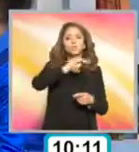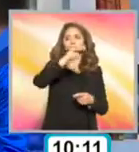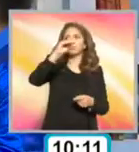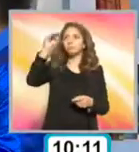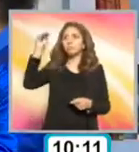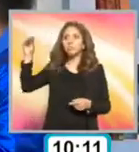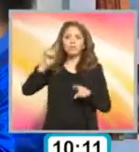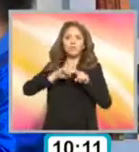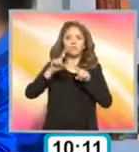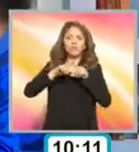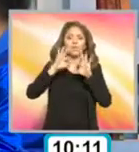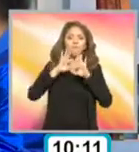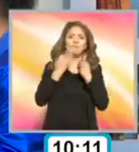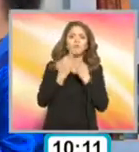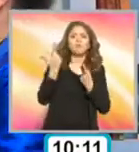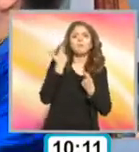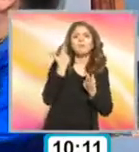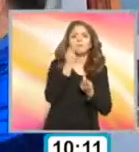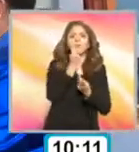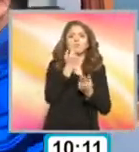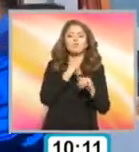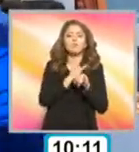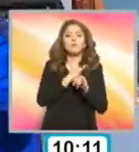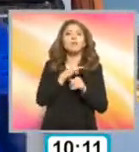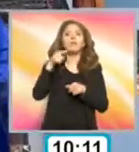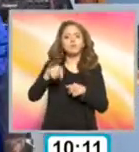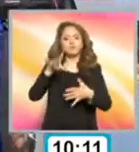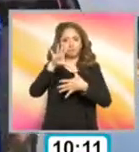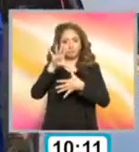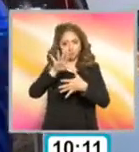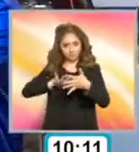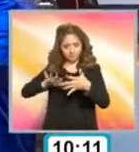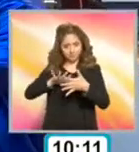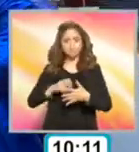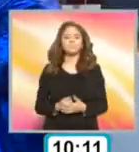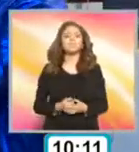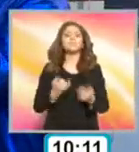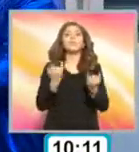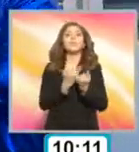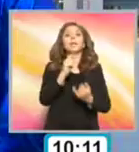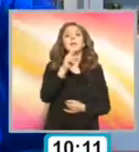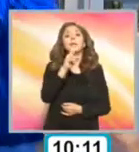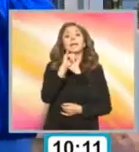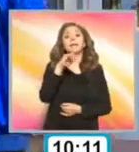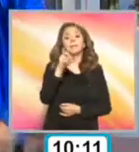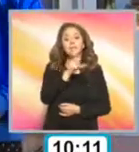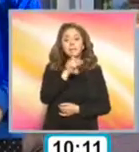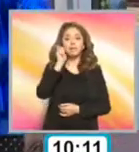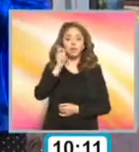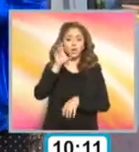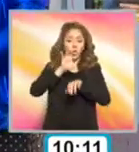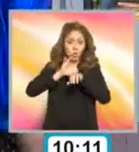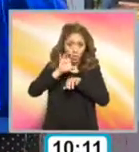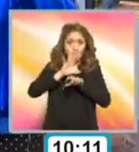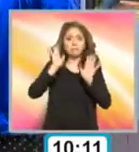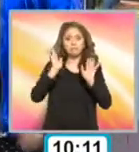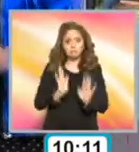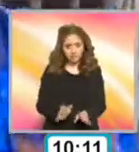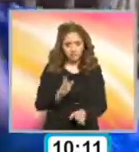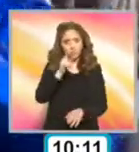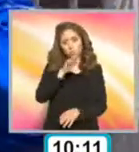comunicación y a nivel latinoamericano, como bien lo mencionábamos. Sí, de hecho también pueden escuchar el remix de este tema junto a Alquilados de Colombia. ¿Ah, sí? Sí, ya lo pueden